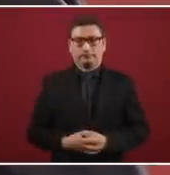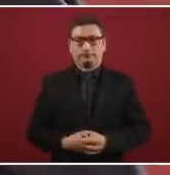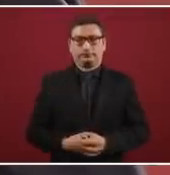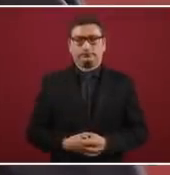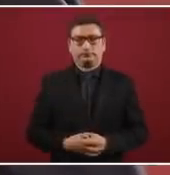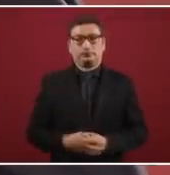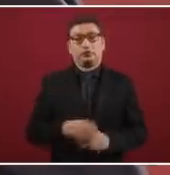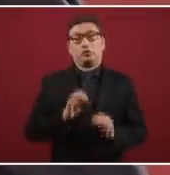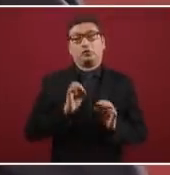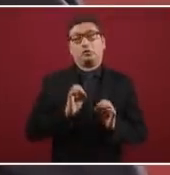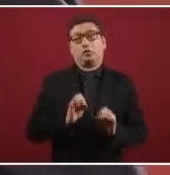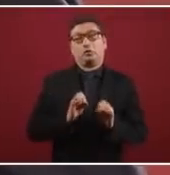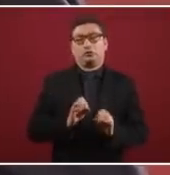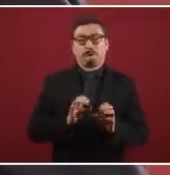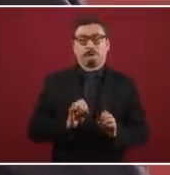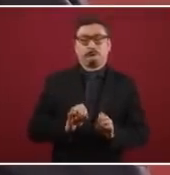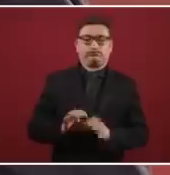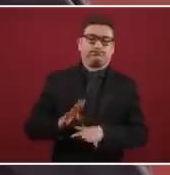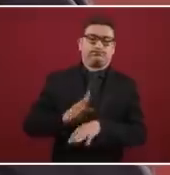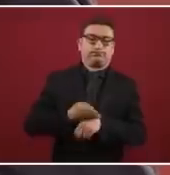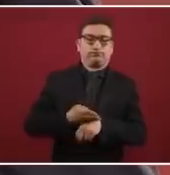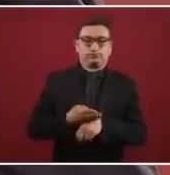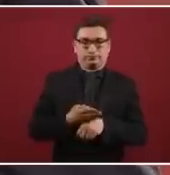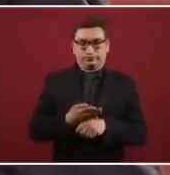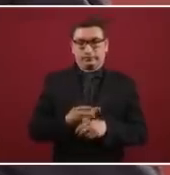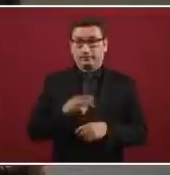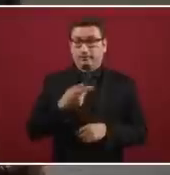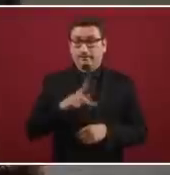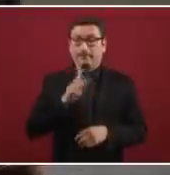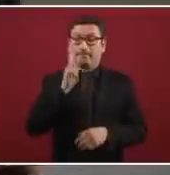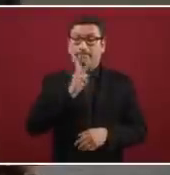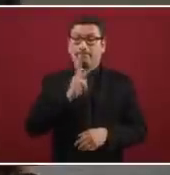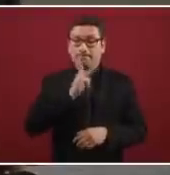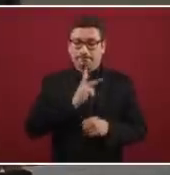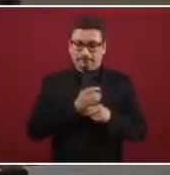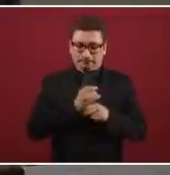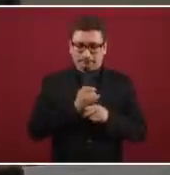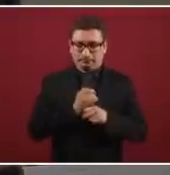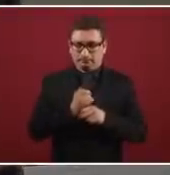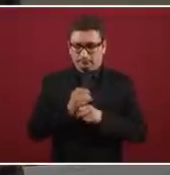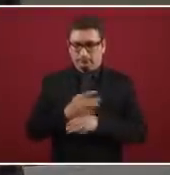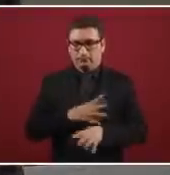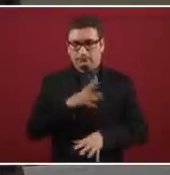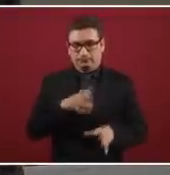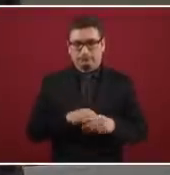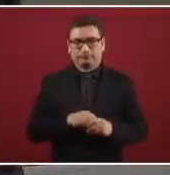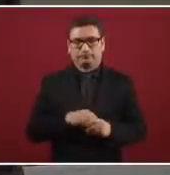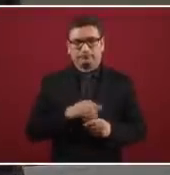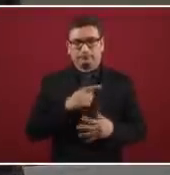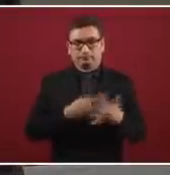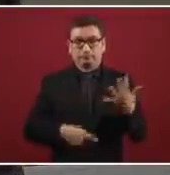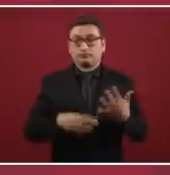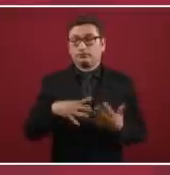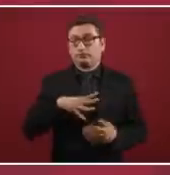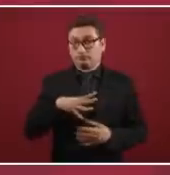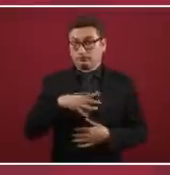o de tolerar la impunidad, pero habría que ver si existe